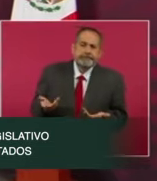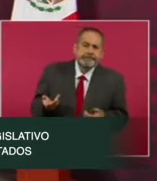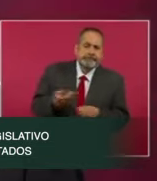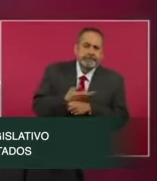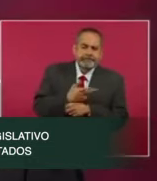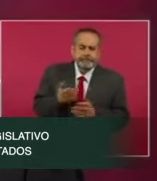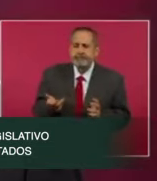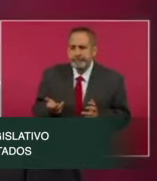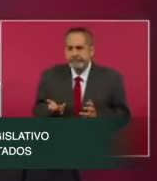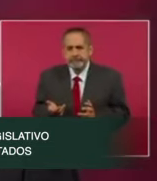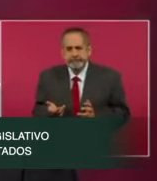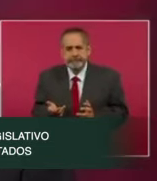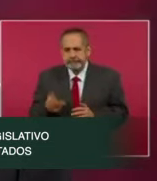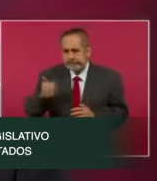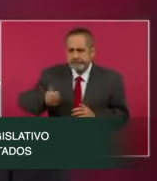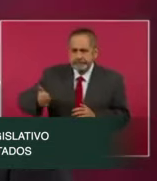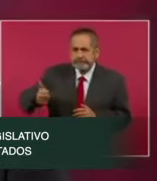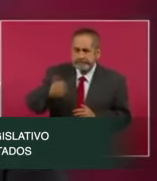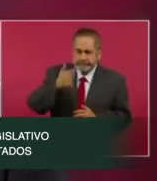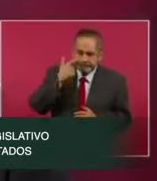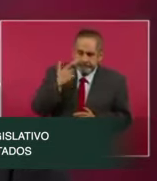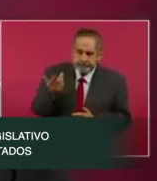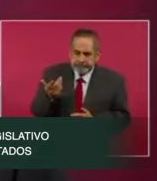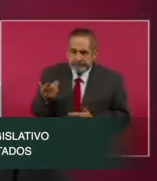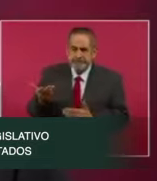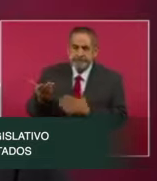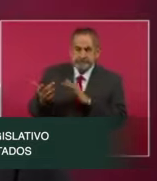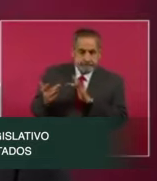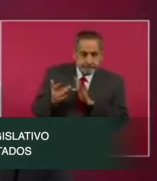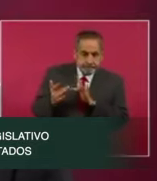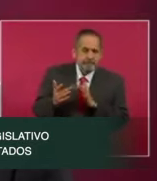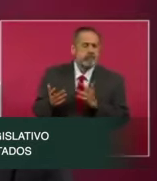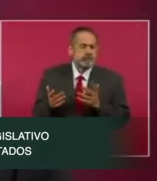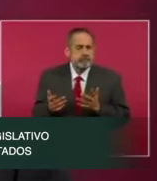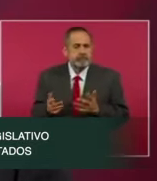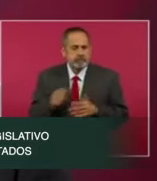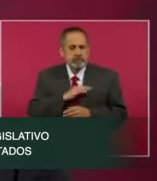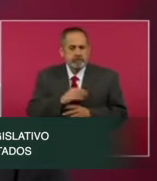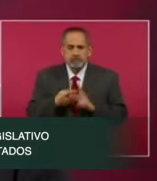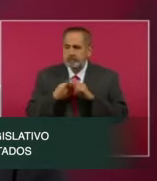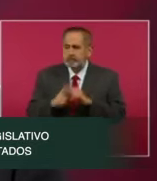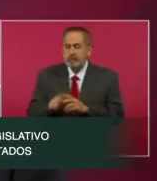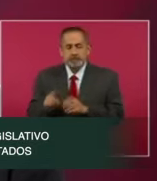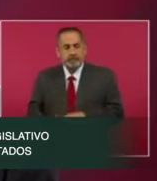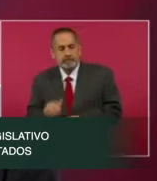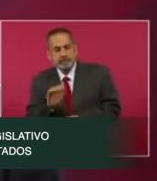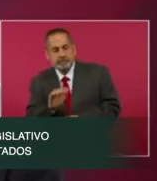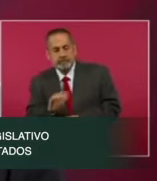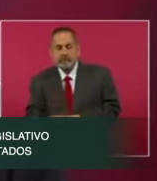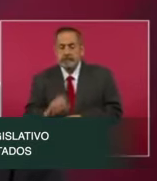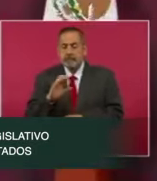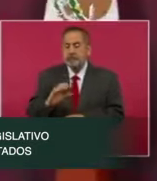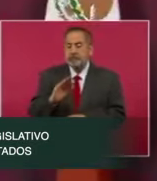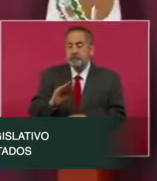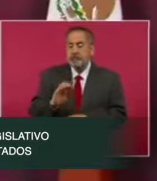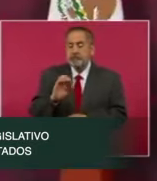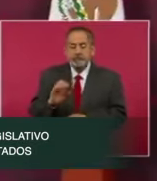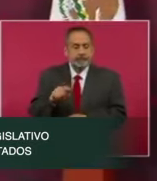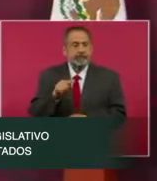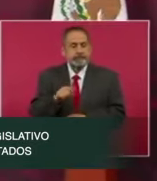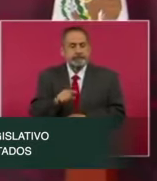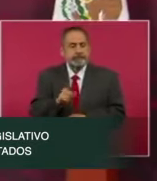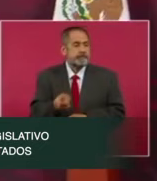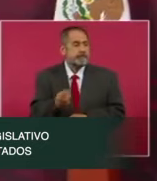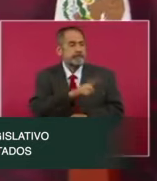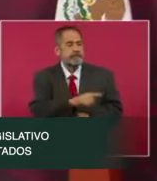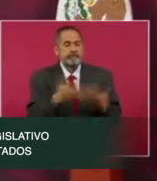secretario, varias de las iniciativas son presentadas por legisladores y la ley permite la dispensa de trámites. Recordemos que